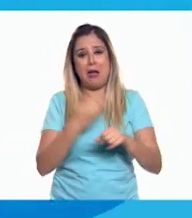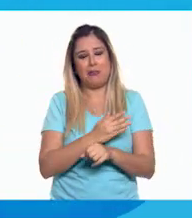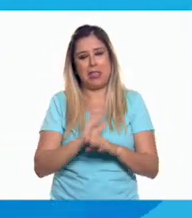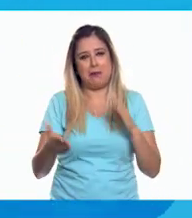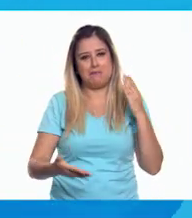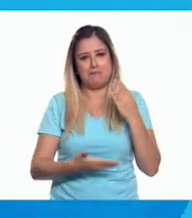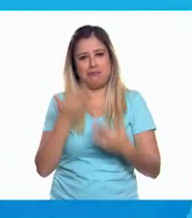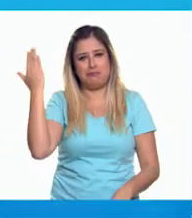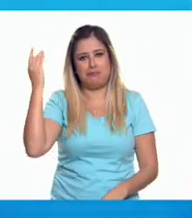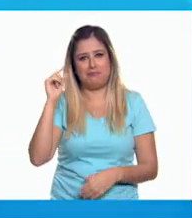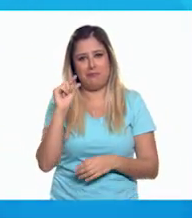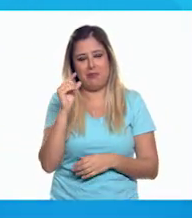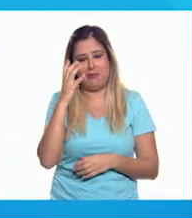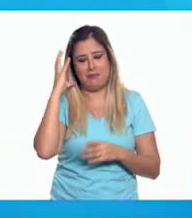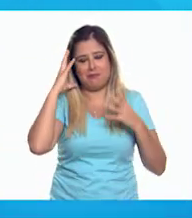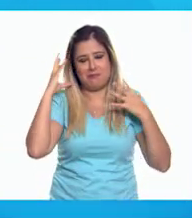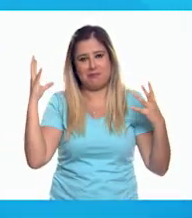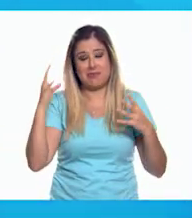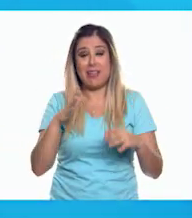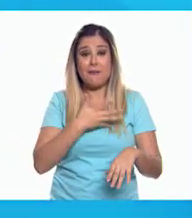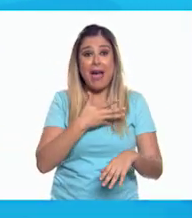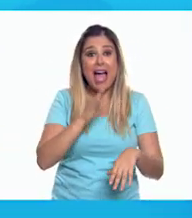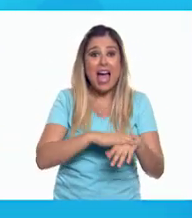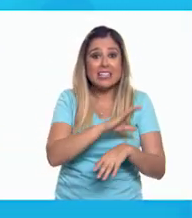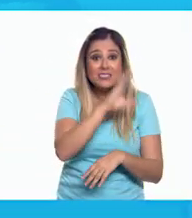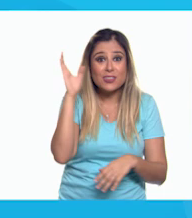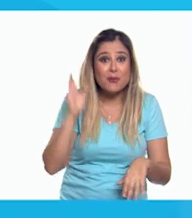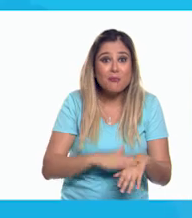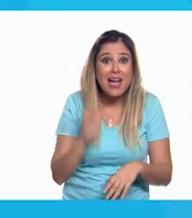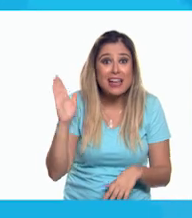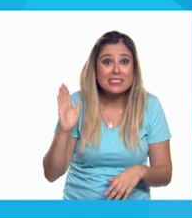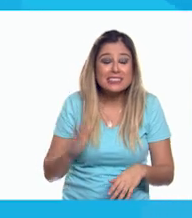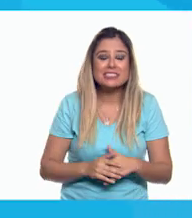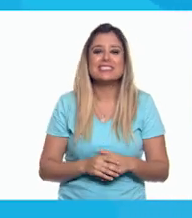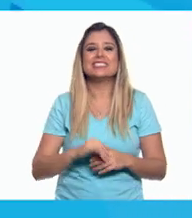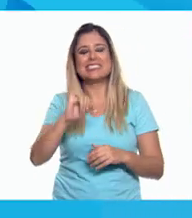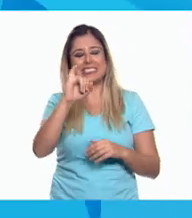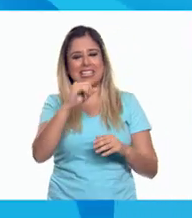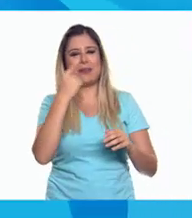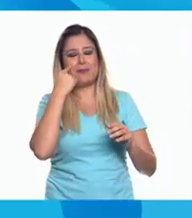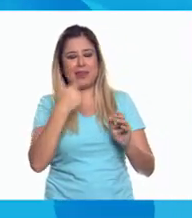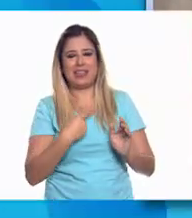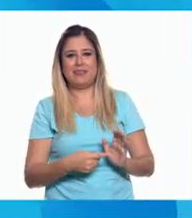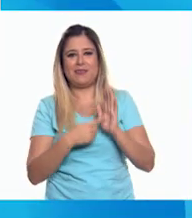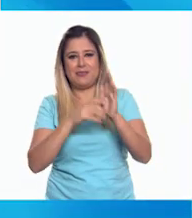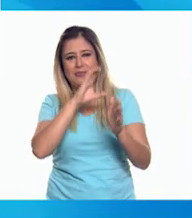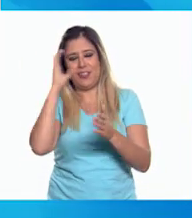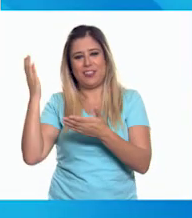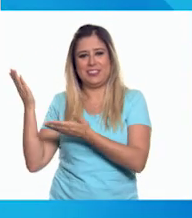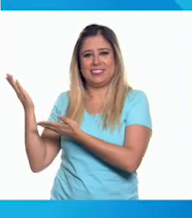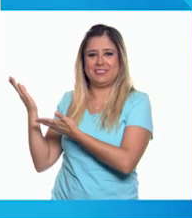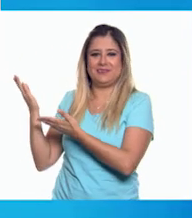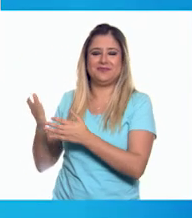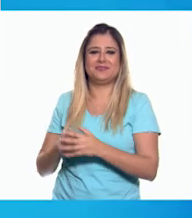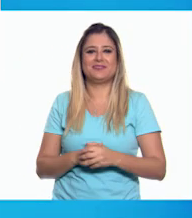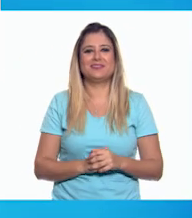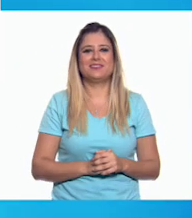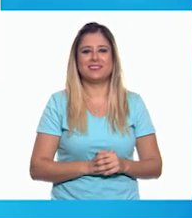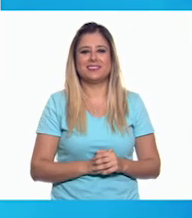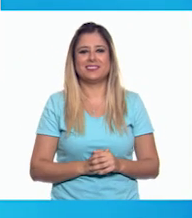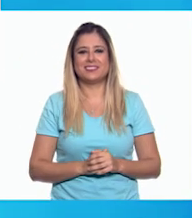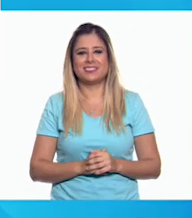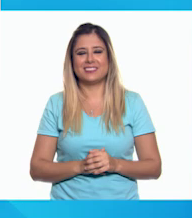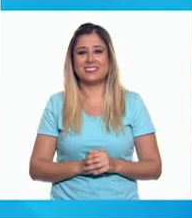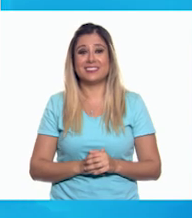Oye, Eric, qué bonitas fotos. ¿Traes más? Sí, una más. Les voy a mostrar esta ahora. Ahí estoy, mira.